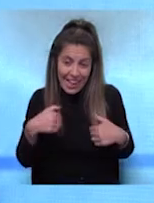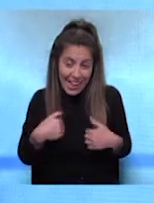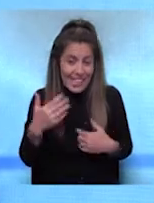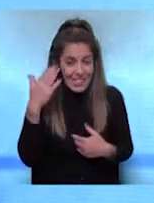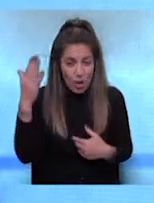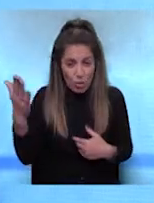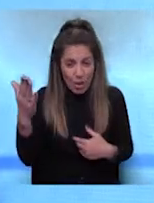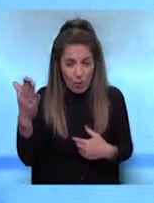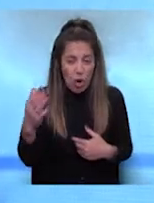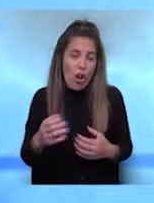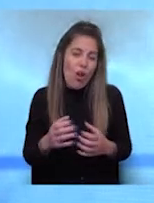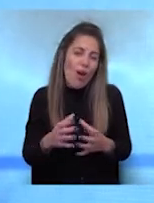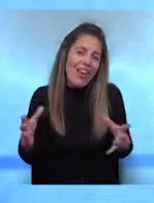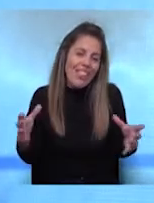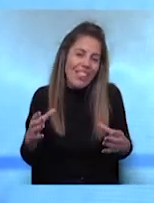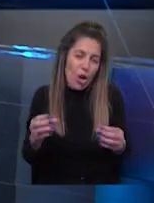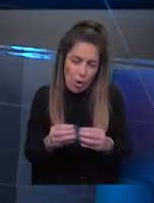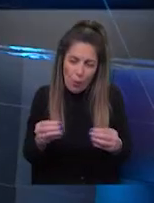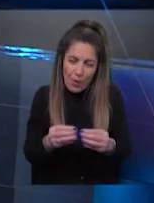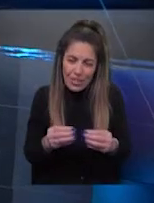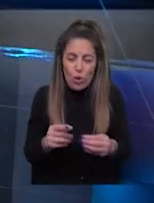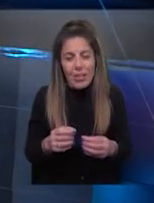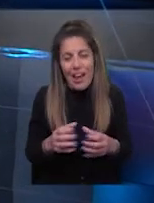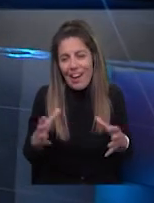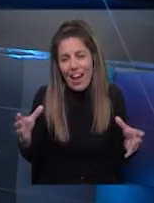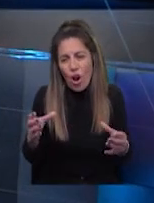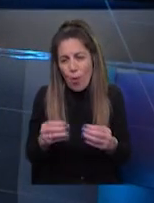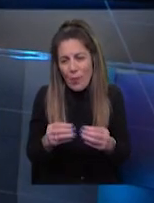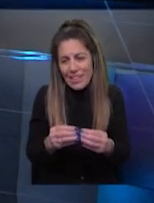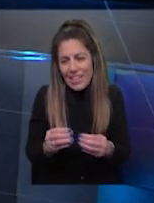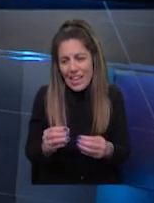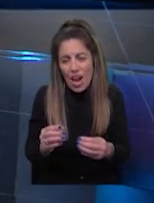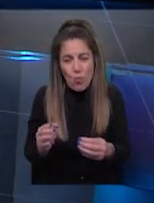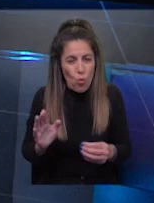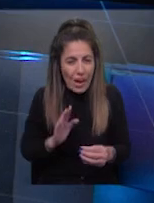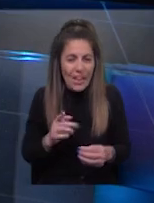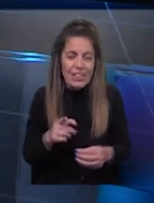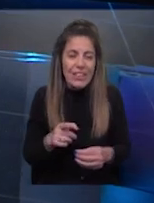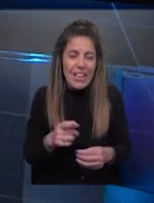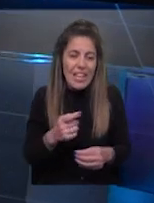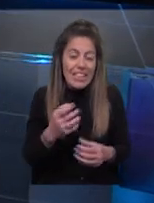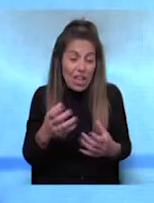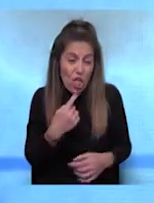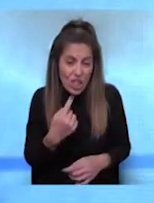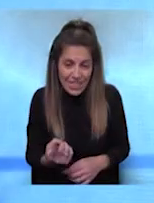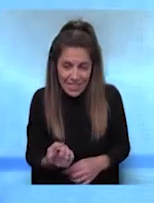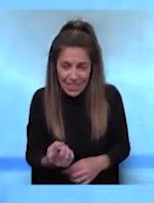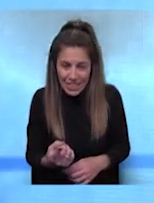saludamos a los grandes colegas y en este caso a una gran colega. Y quiero decir, Wilmar, que de alguna manera...